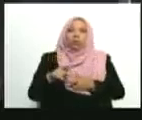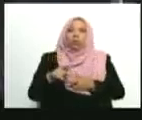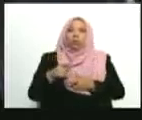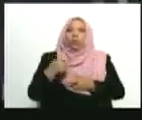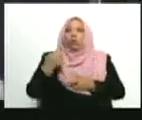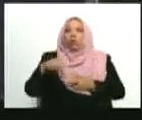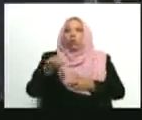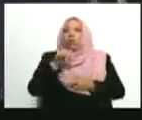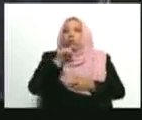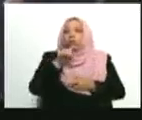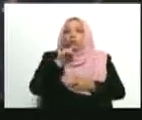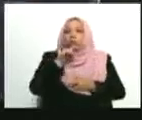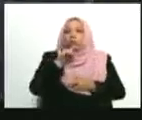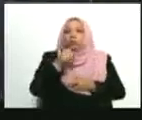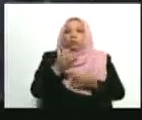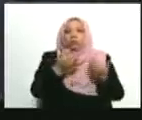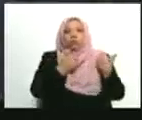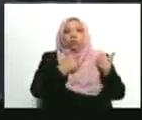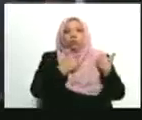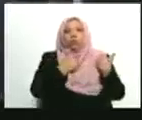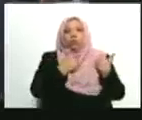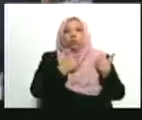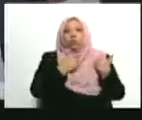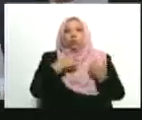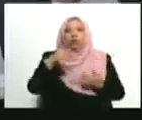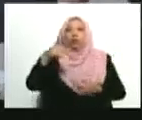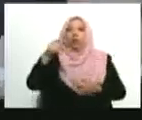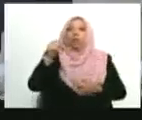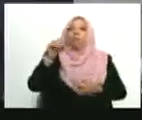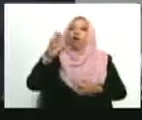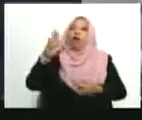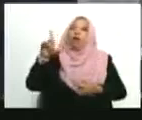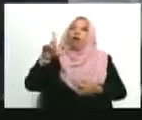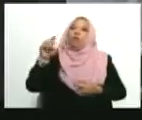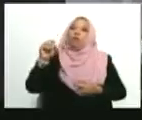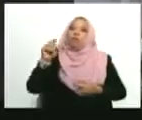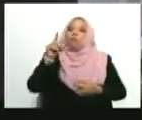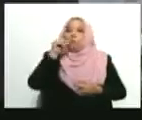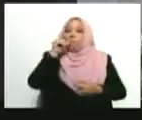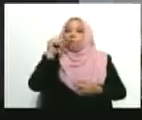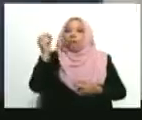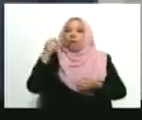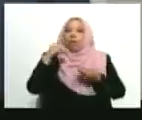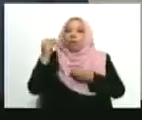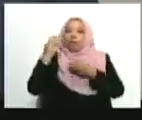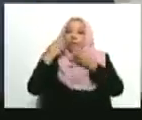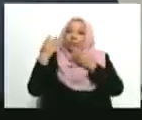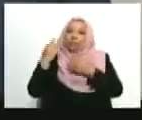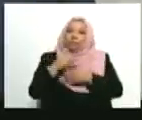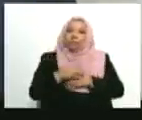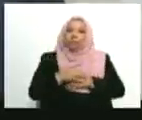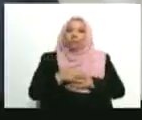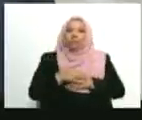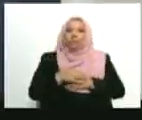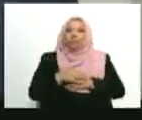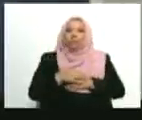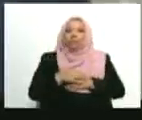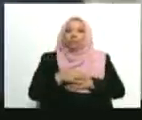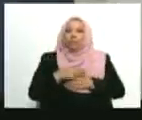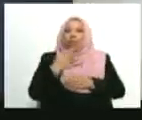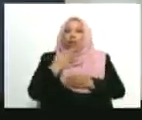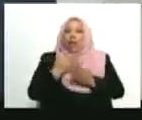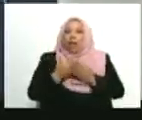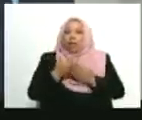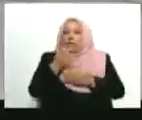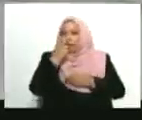de Salvador Allende. Nos referimos a Pablo Sepúlveda, que se une a Maduro Más. Bienvenido, Pablo. Gracias por la invitación, Boris.